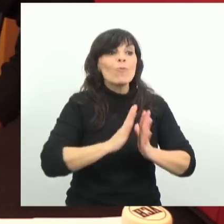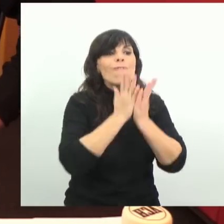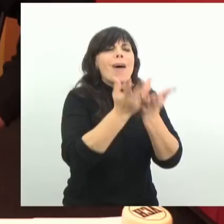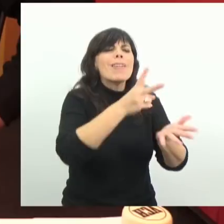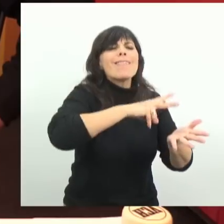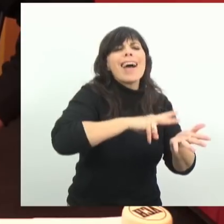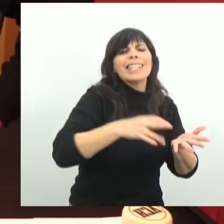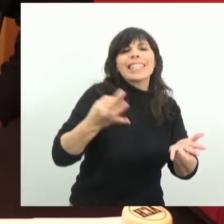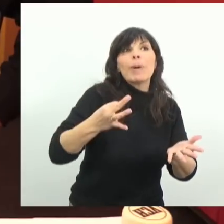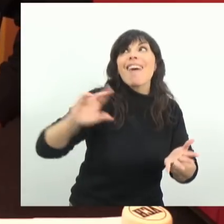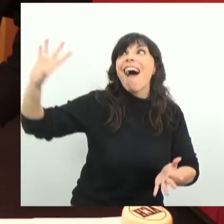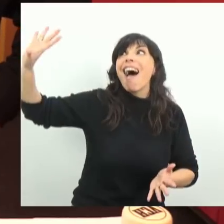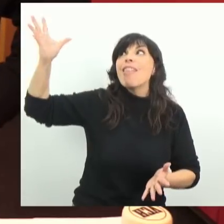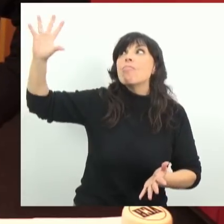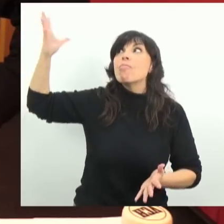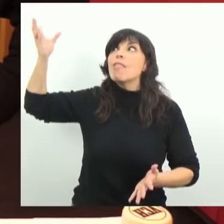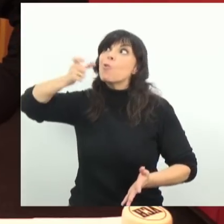Persecución.